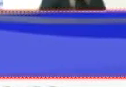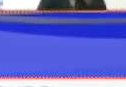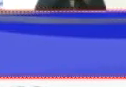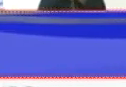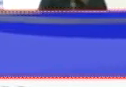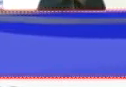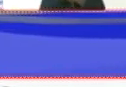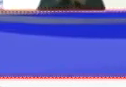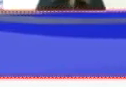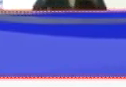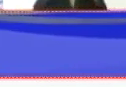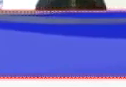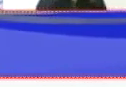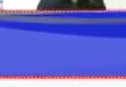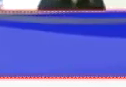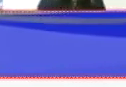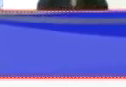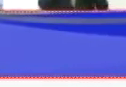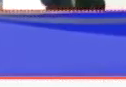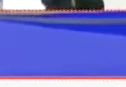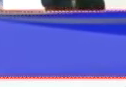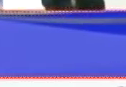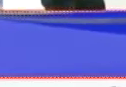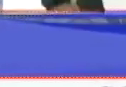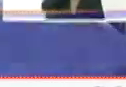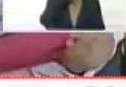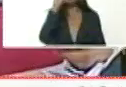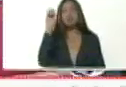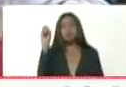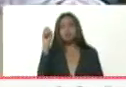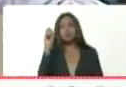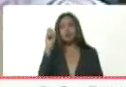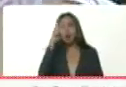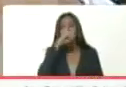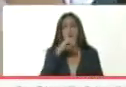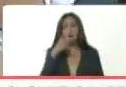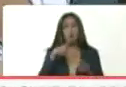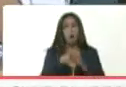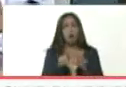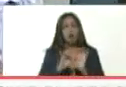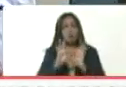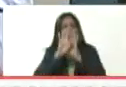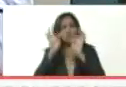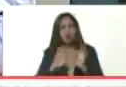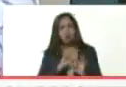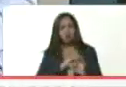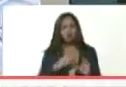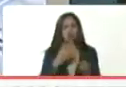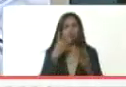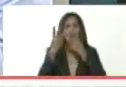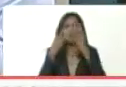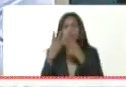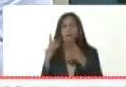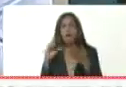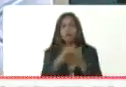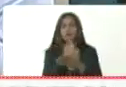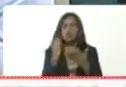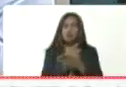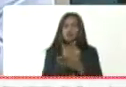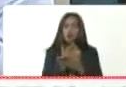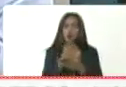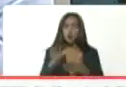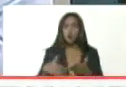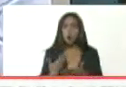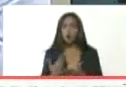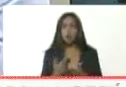de libros de la colección bicentenario y de todas las ferias del libro ellas están trabajando en un porcentaje de su capacidad para